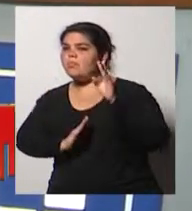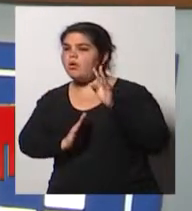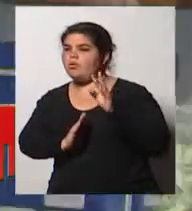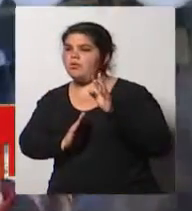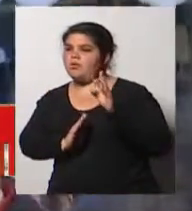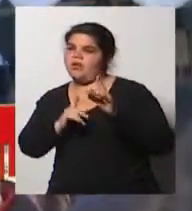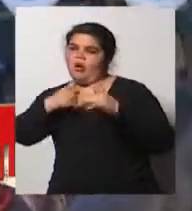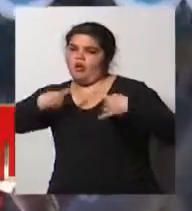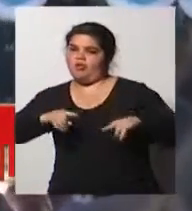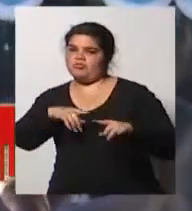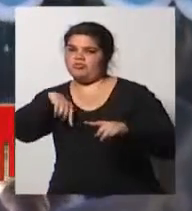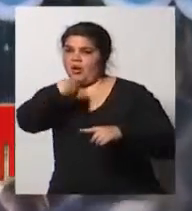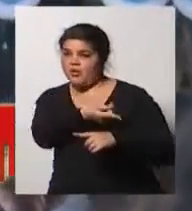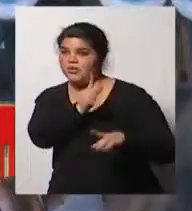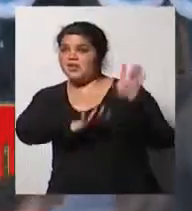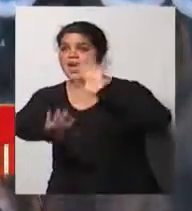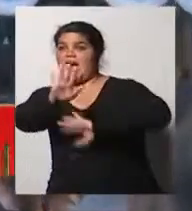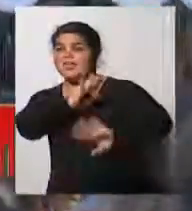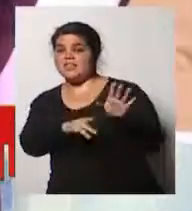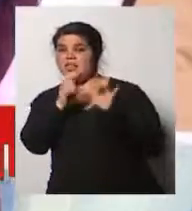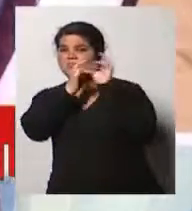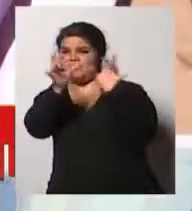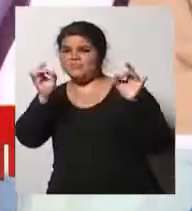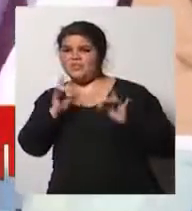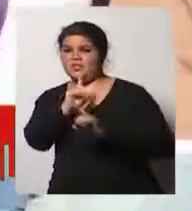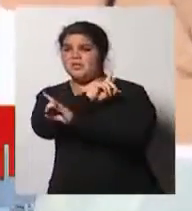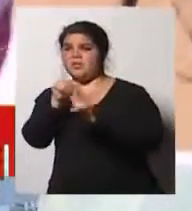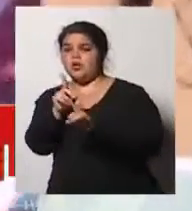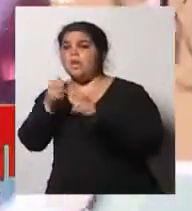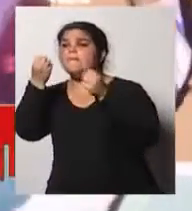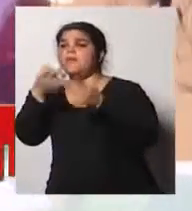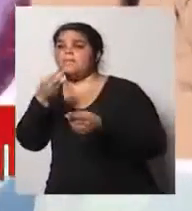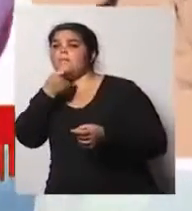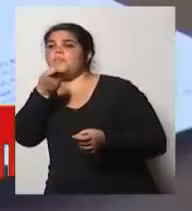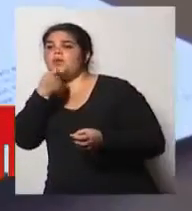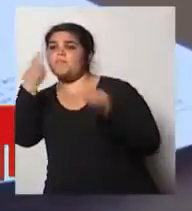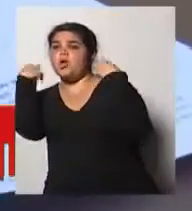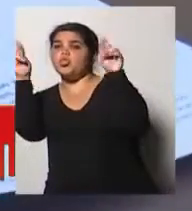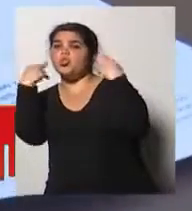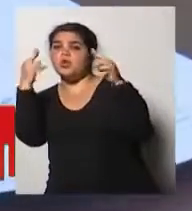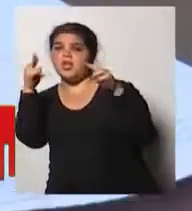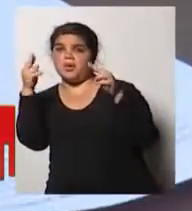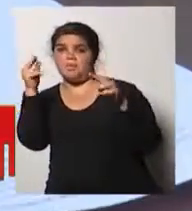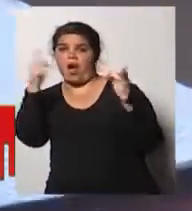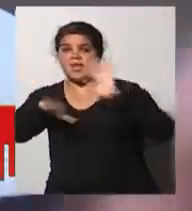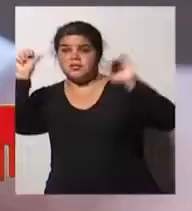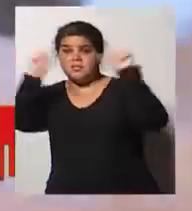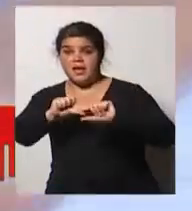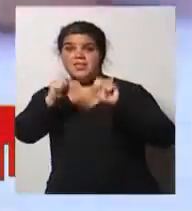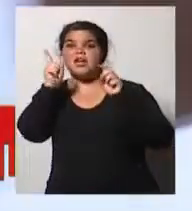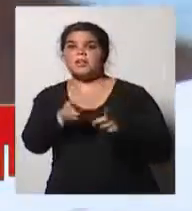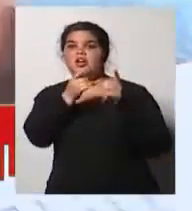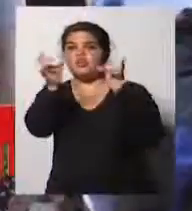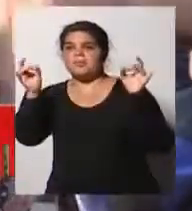es contaminante o no. El turismo es contaminante si se hace mal. La agricultura es contaminante si se hace mal